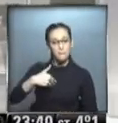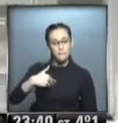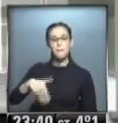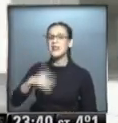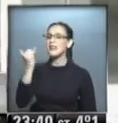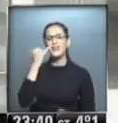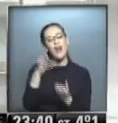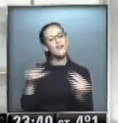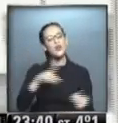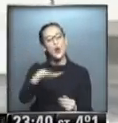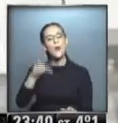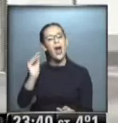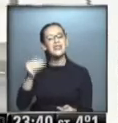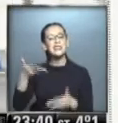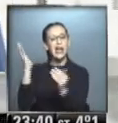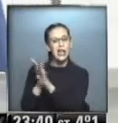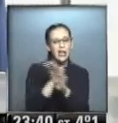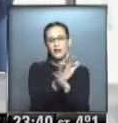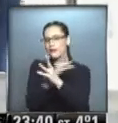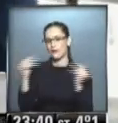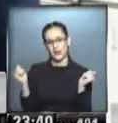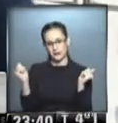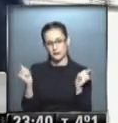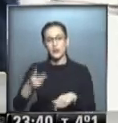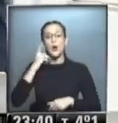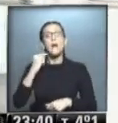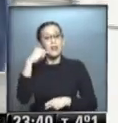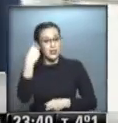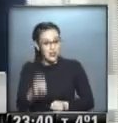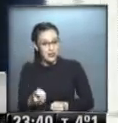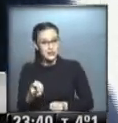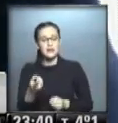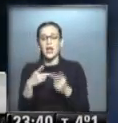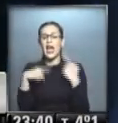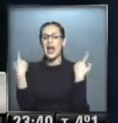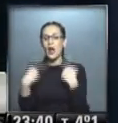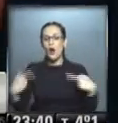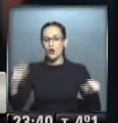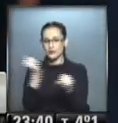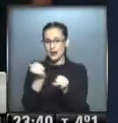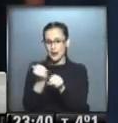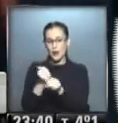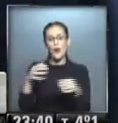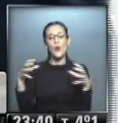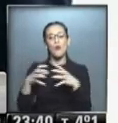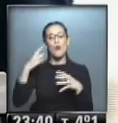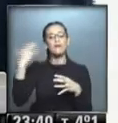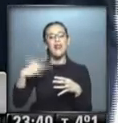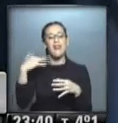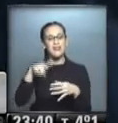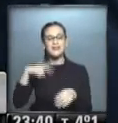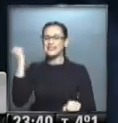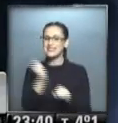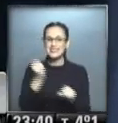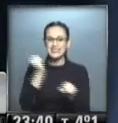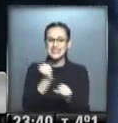prácticas en Brasil y la región. Kerry, además, destacó que todas las actividades que llevan adelante las agencias de inteligencia de Washington trabajan